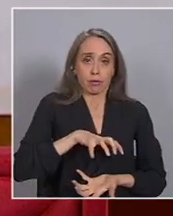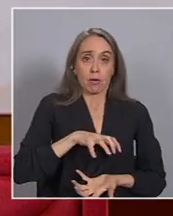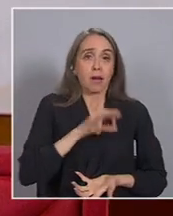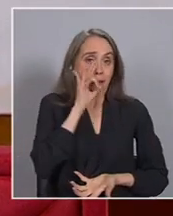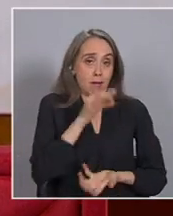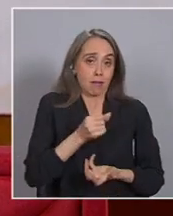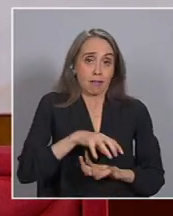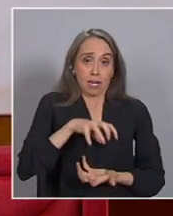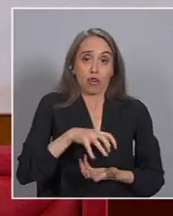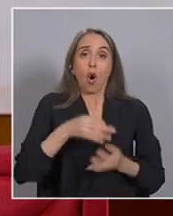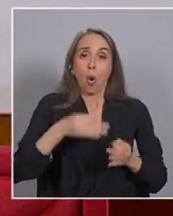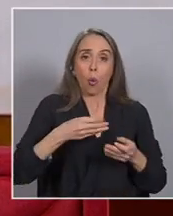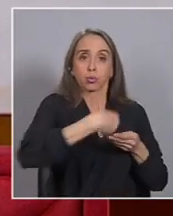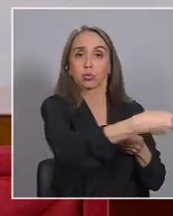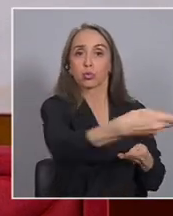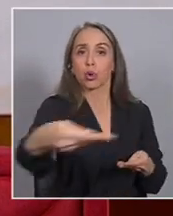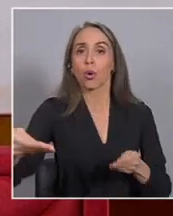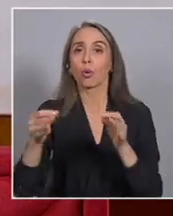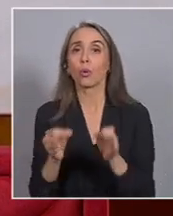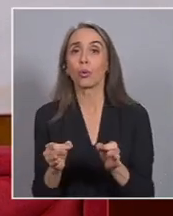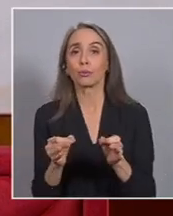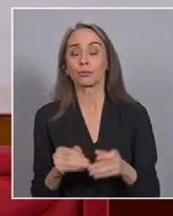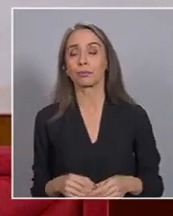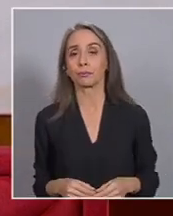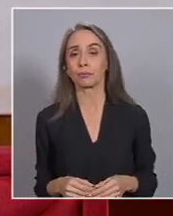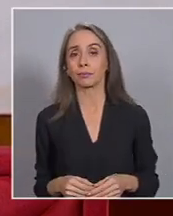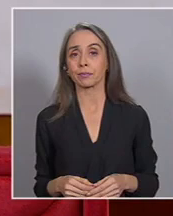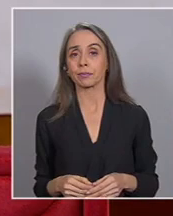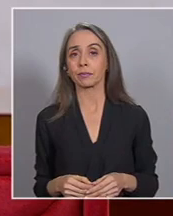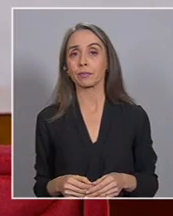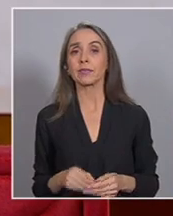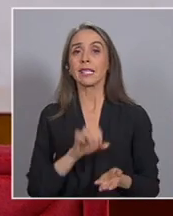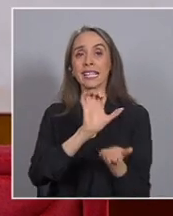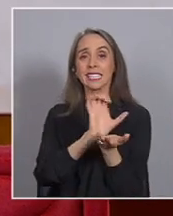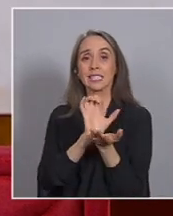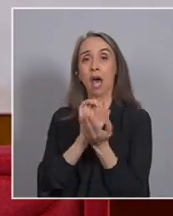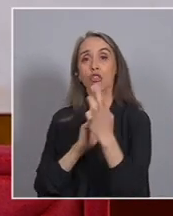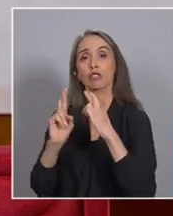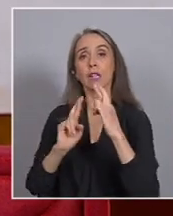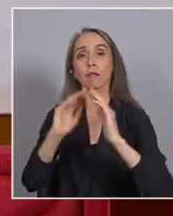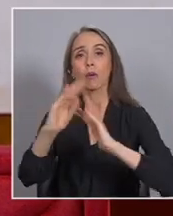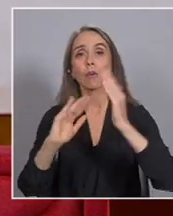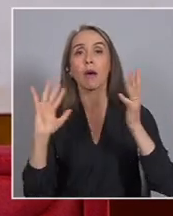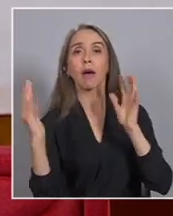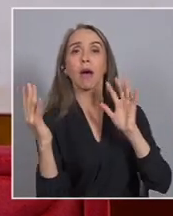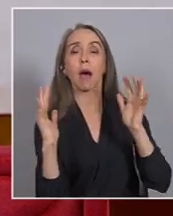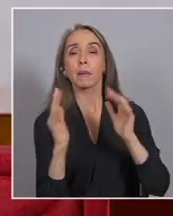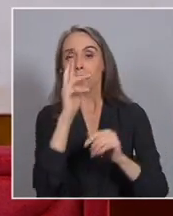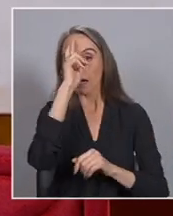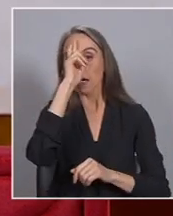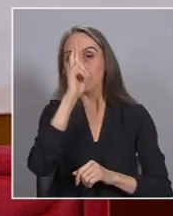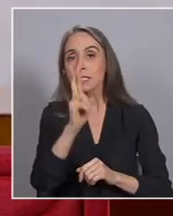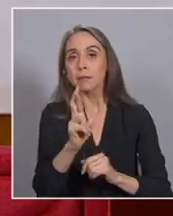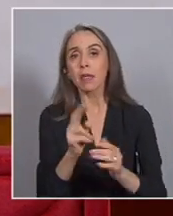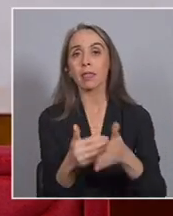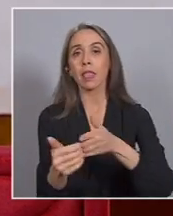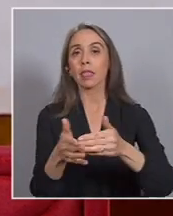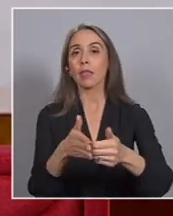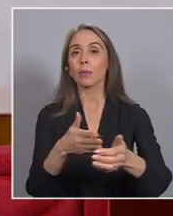genera, que se relaciona de una manera sustentable y respetuosa con la